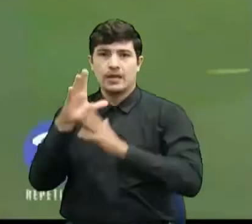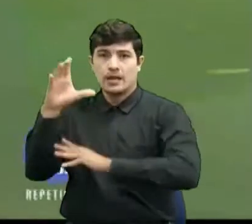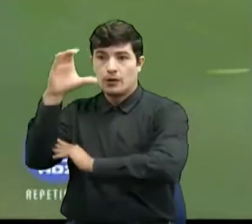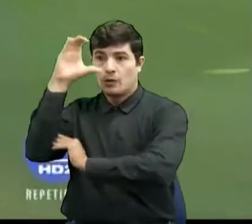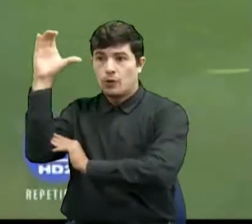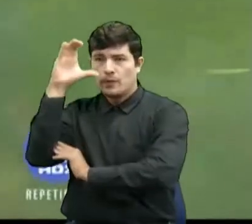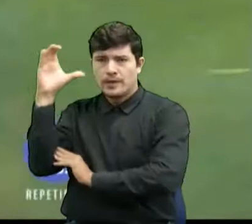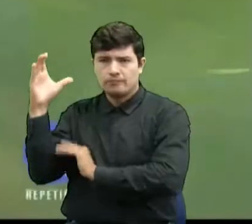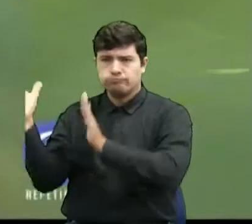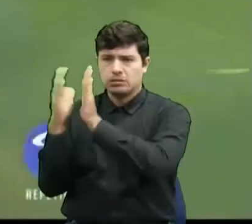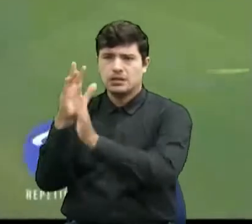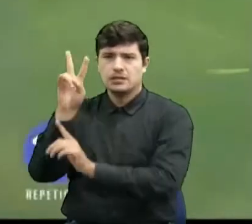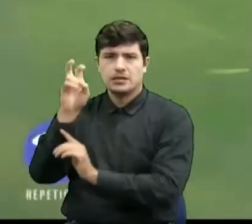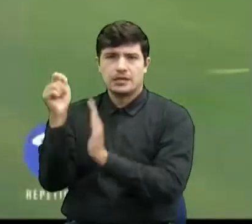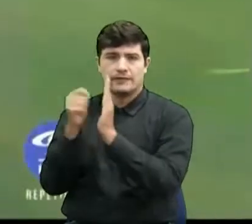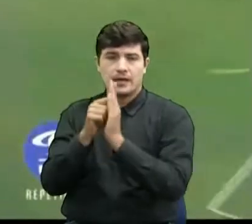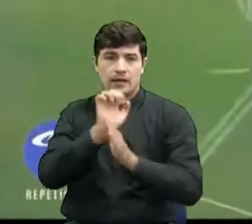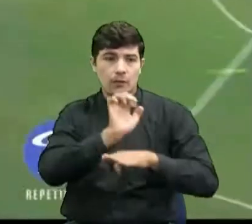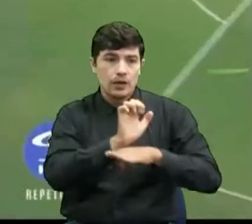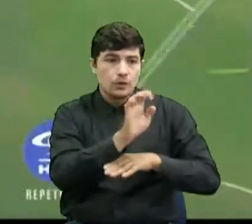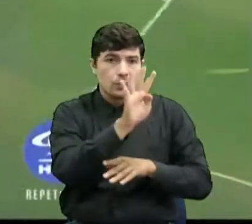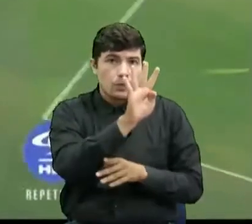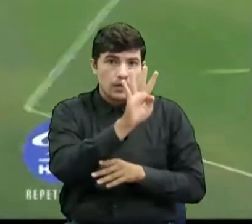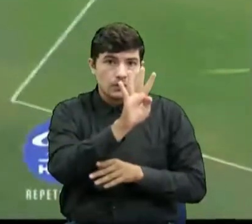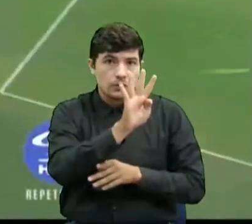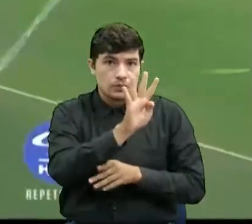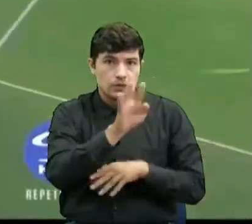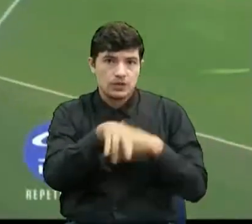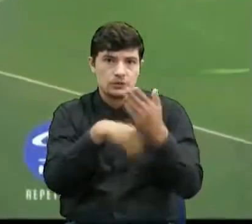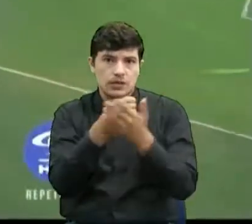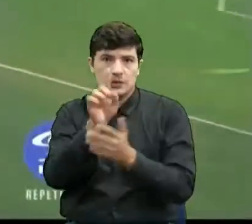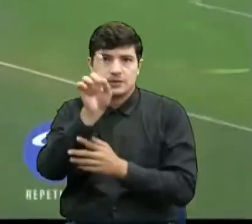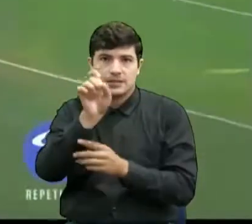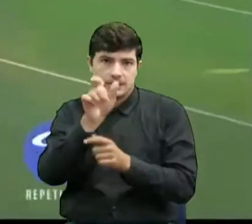Colombia ha conseguido 7 triunfos, Ecuador 4, con un saldo de 6 empates.